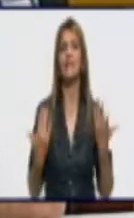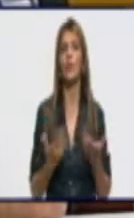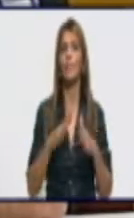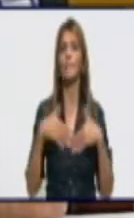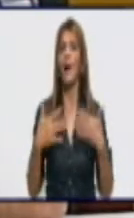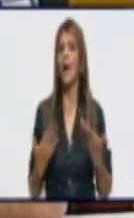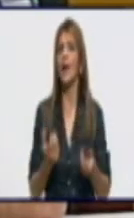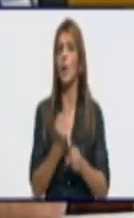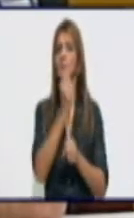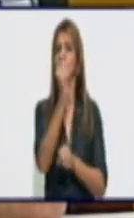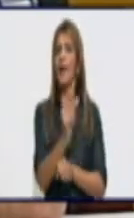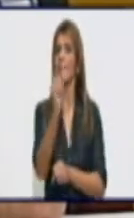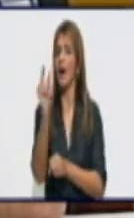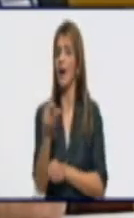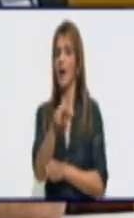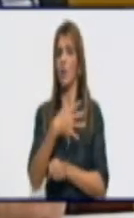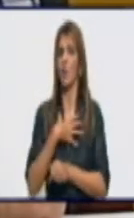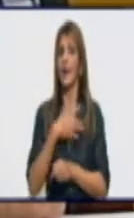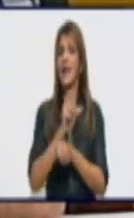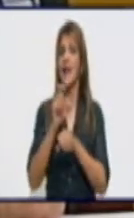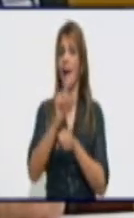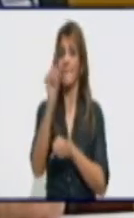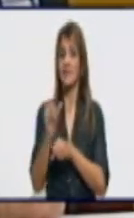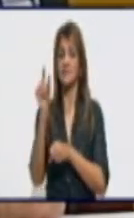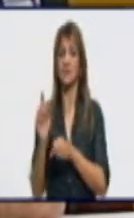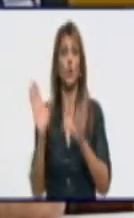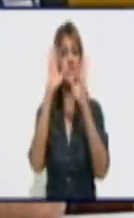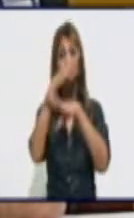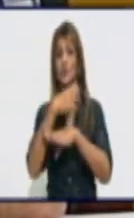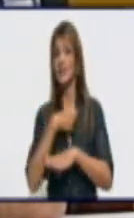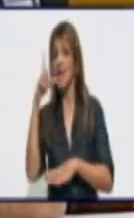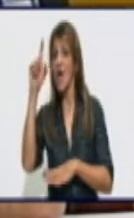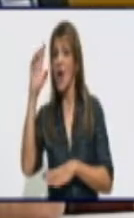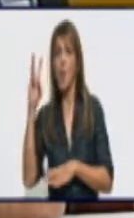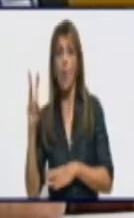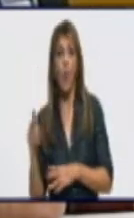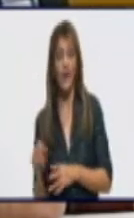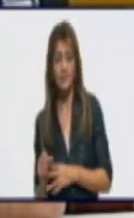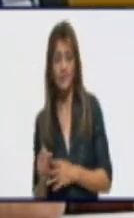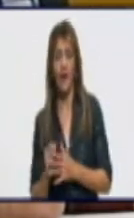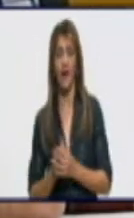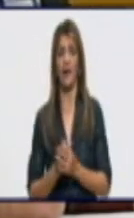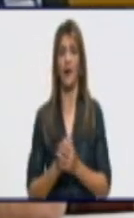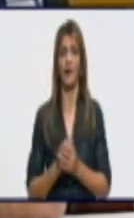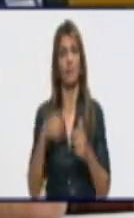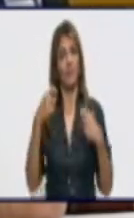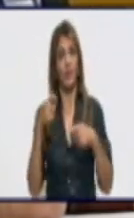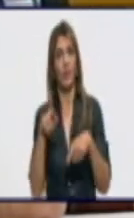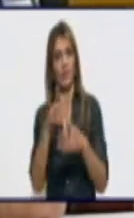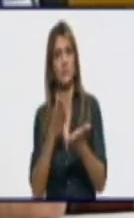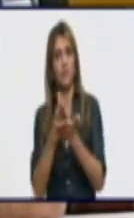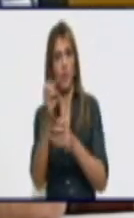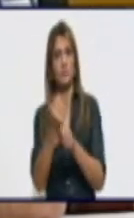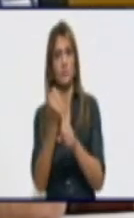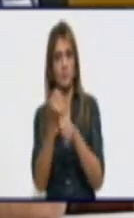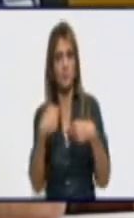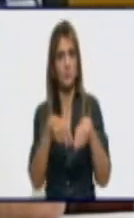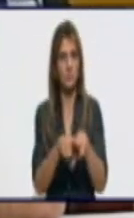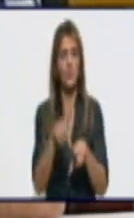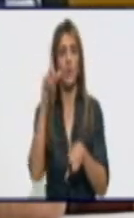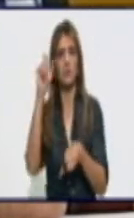a jugar en las medidas. Entonces el campesino, si no tiene cuenta bancaria, no corre. Pero hay quien no la tiene y no la quiere crear, porque ese no es su mundo. Él no